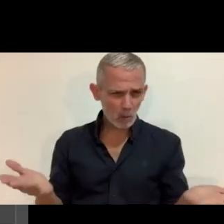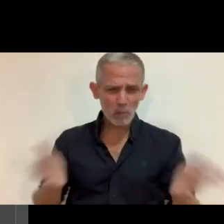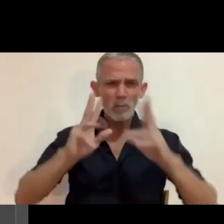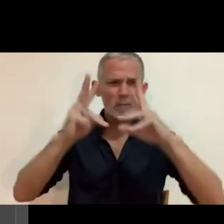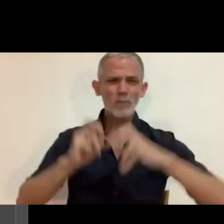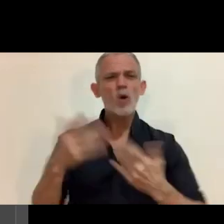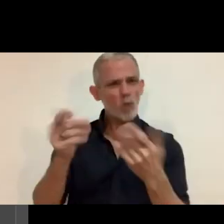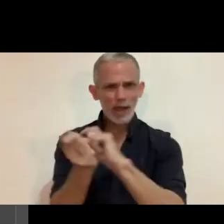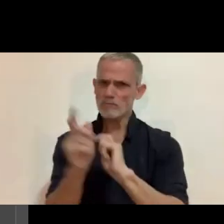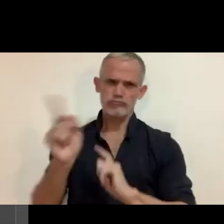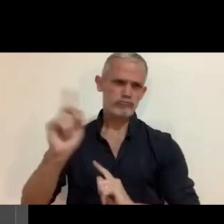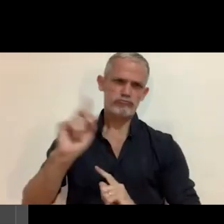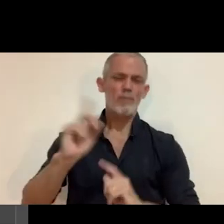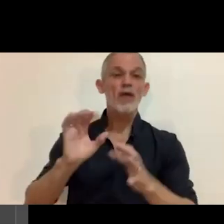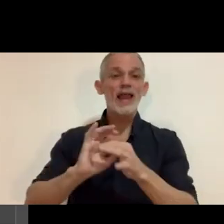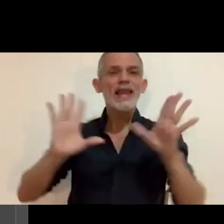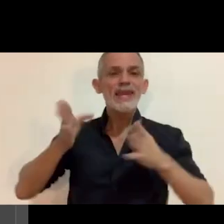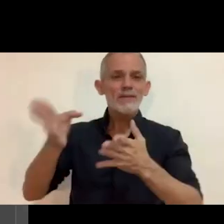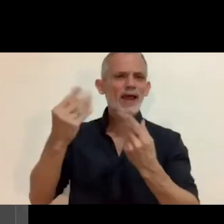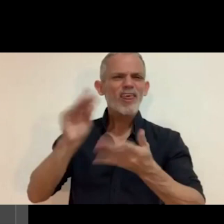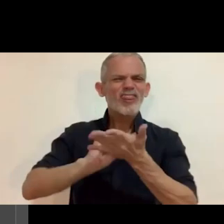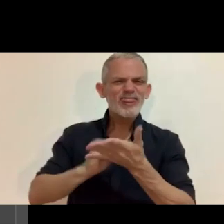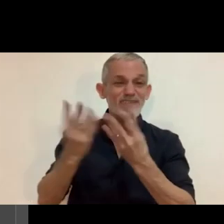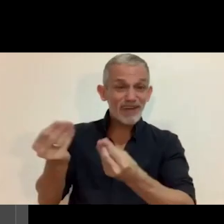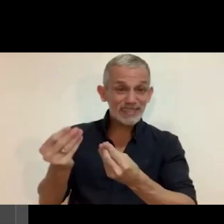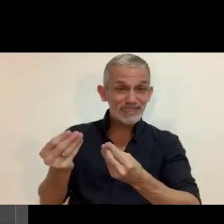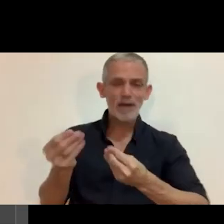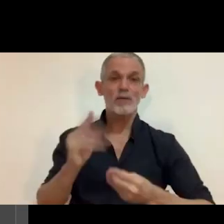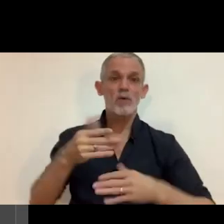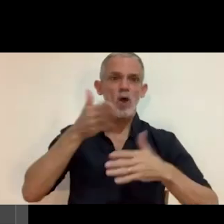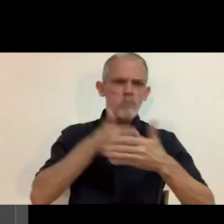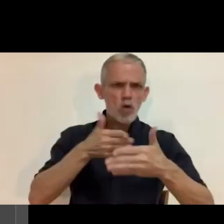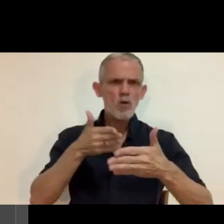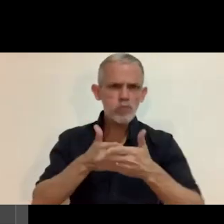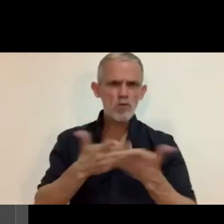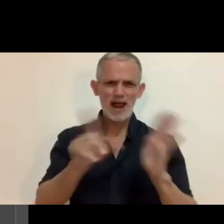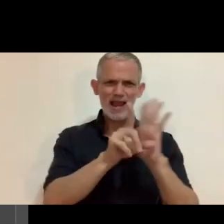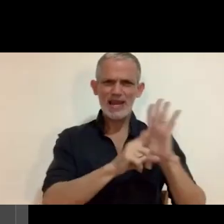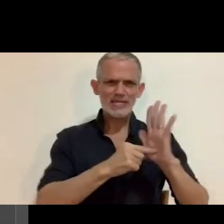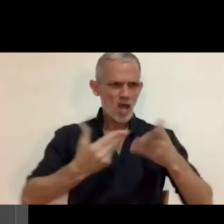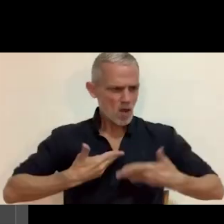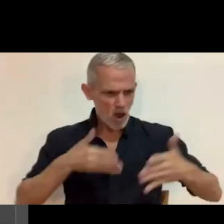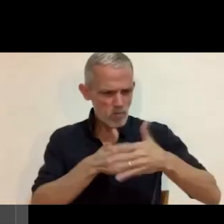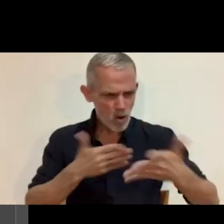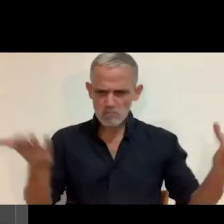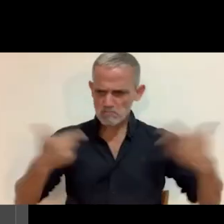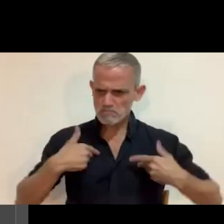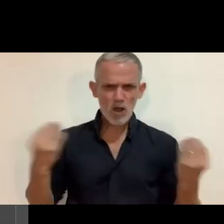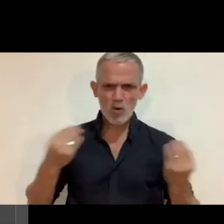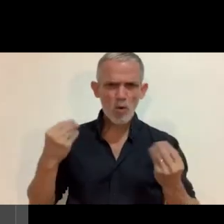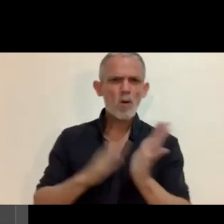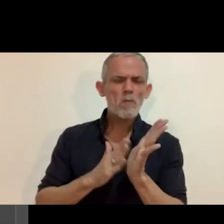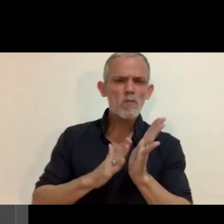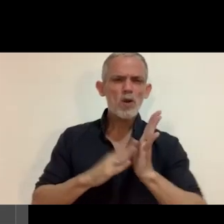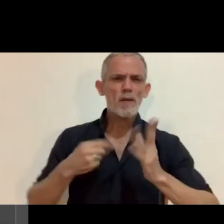procesos, sino que su libertad de defensa no sea coartada por las leyes hasta impedirle producir la